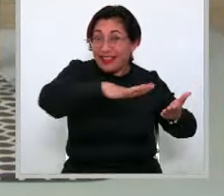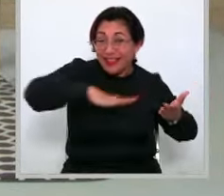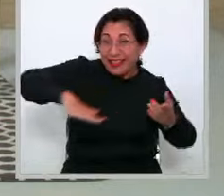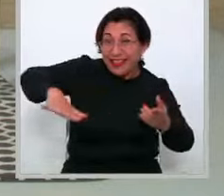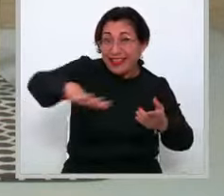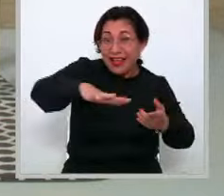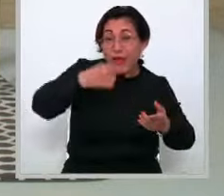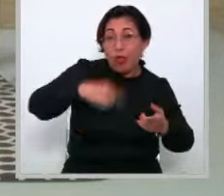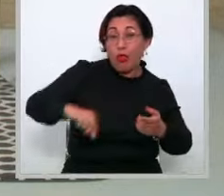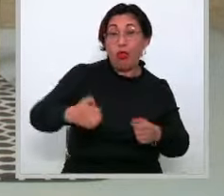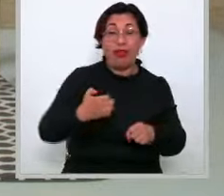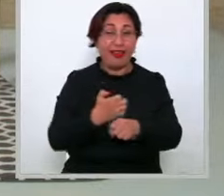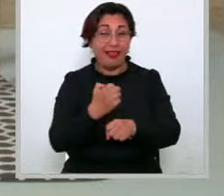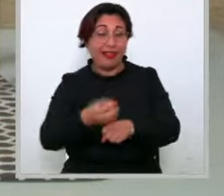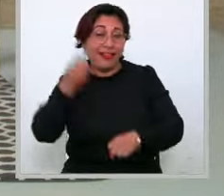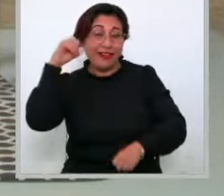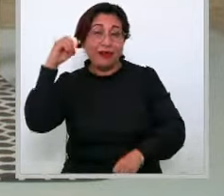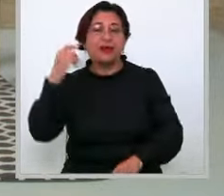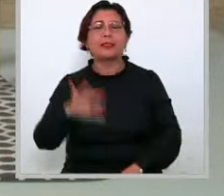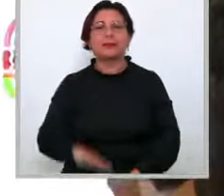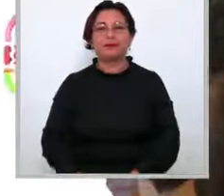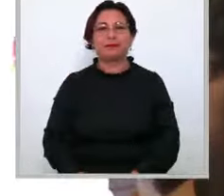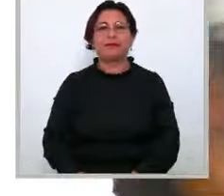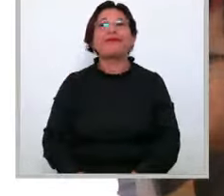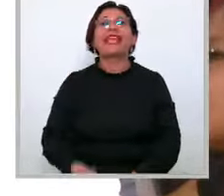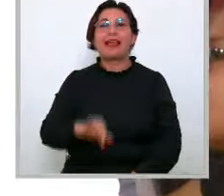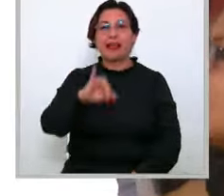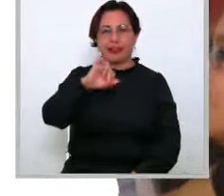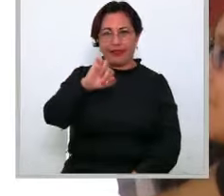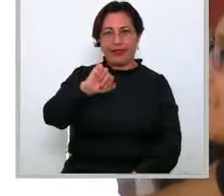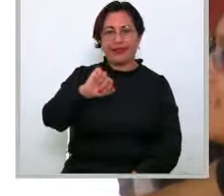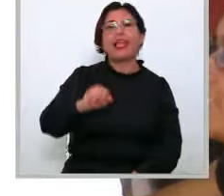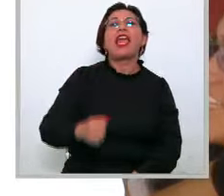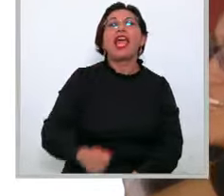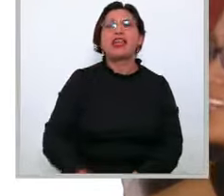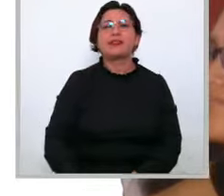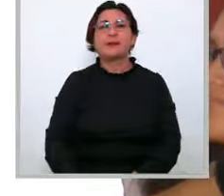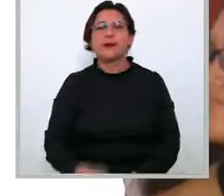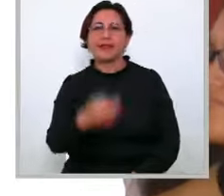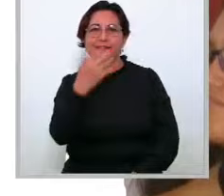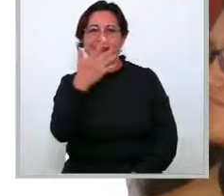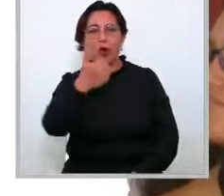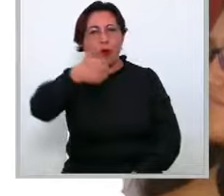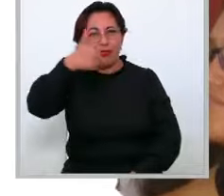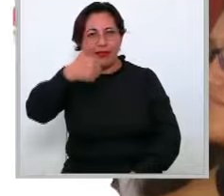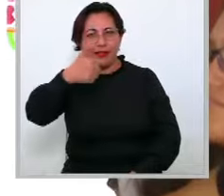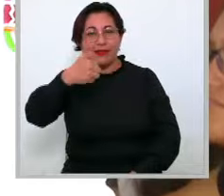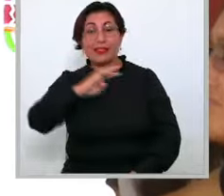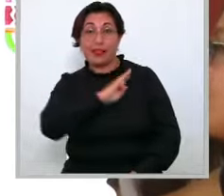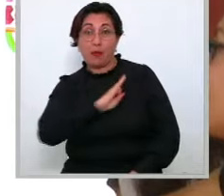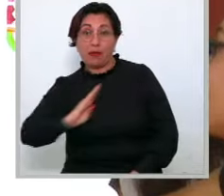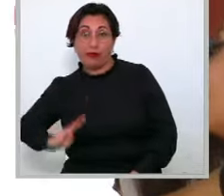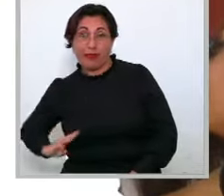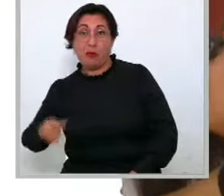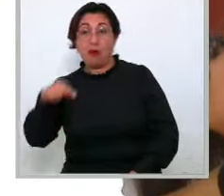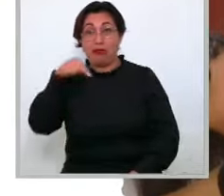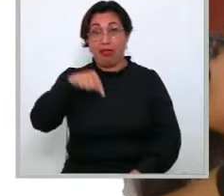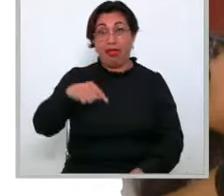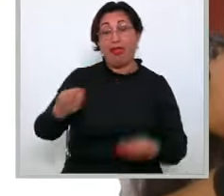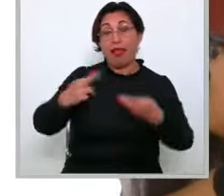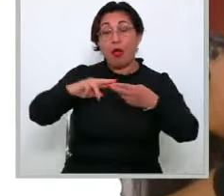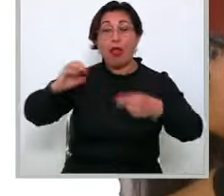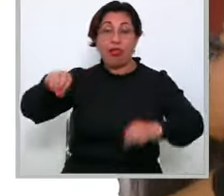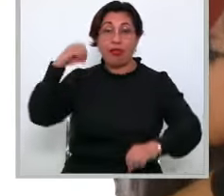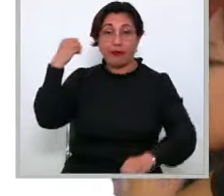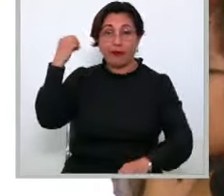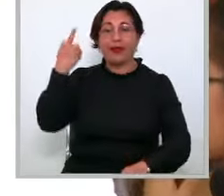entiendo así? Así es, Copi, mira, se está llevando de manera simultánea en 56 municipios de las 8 regiones del estado de Oaxaca.